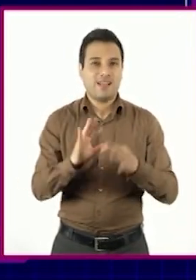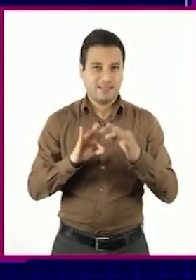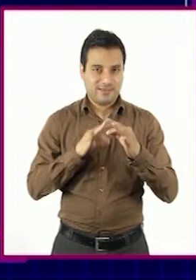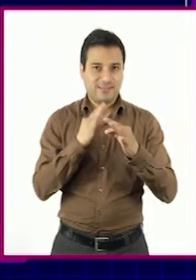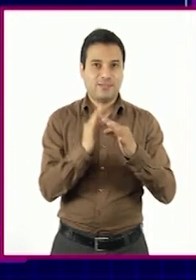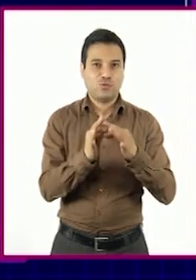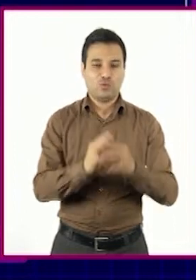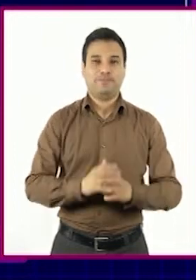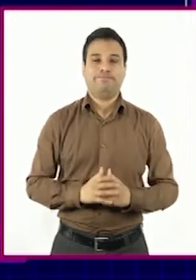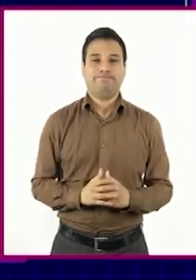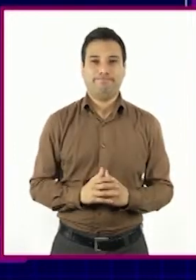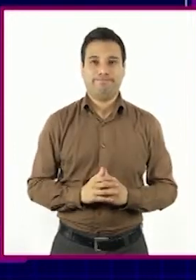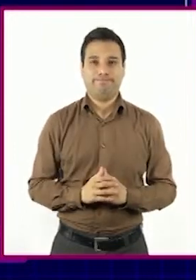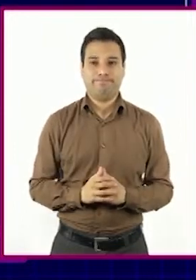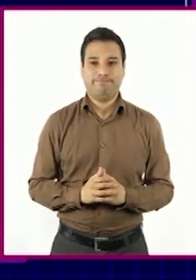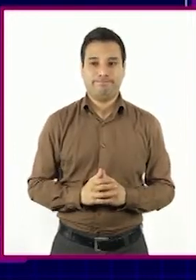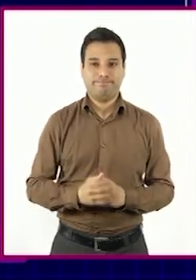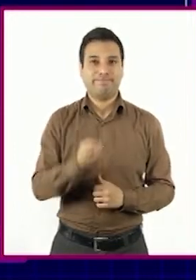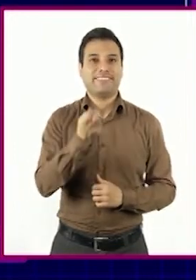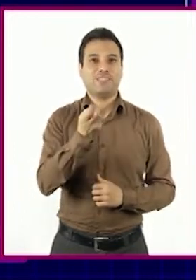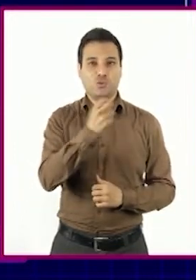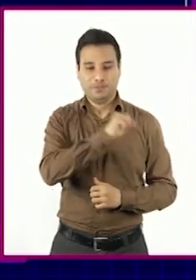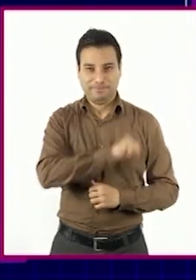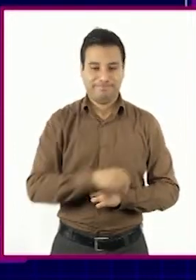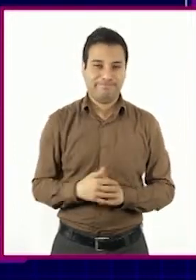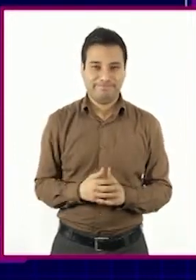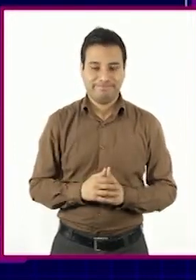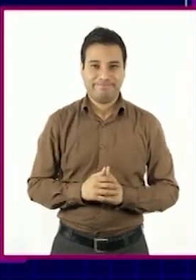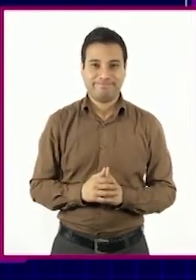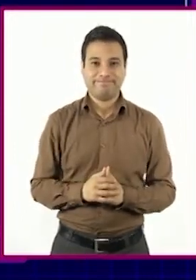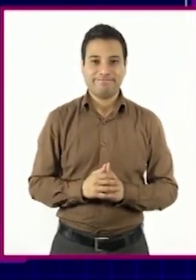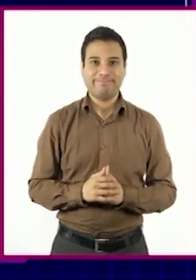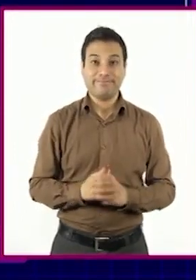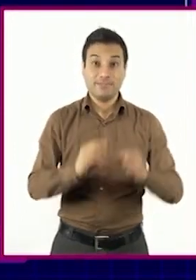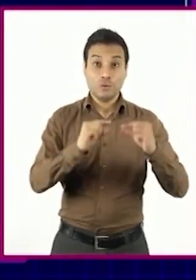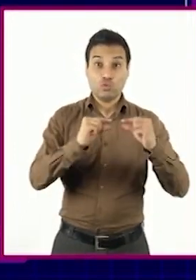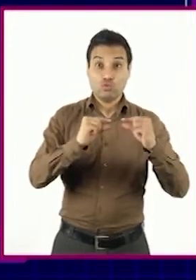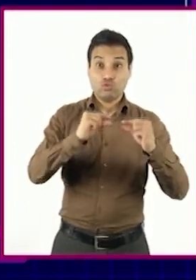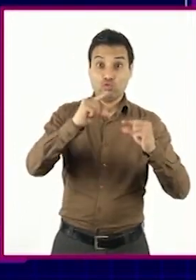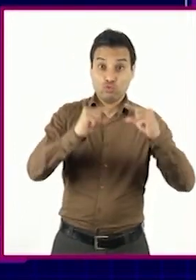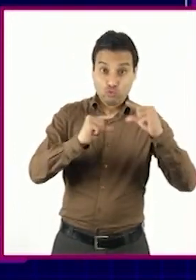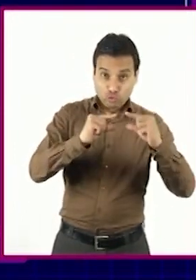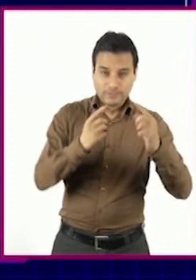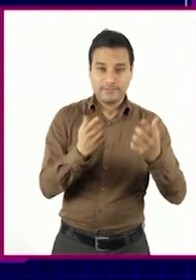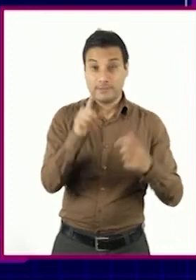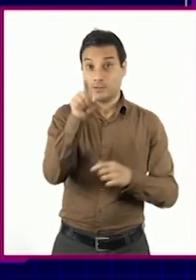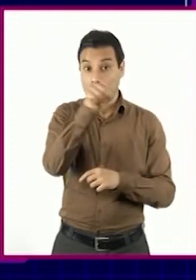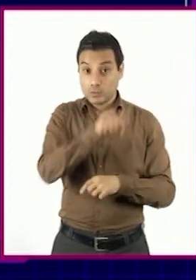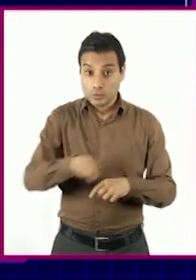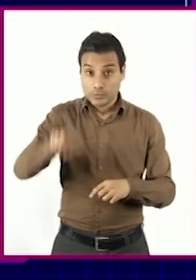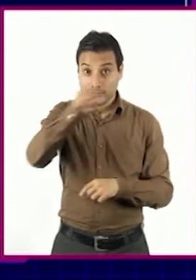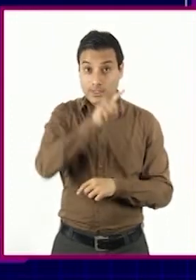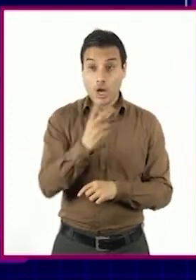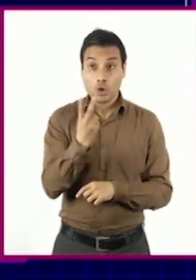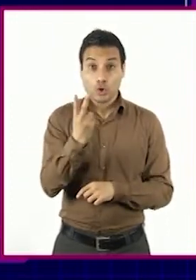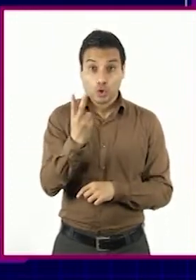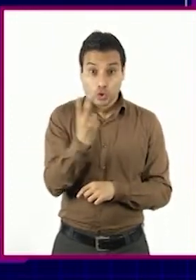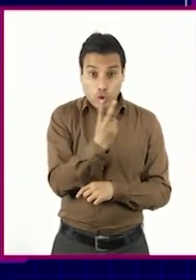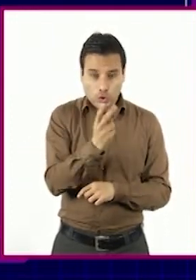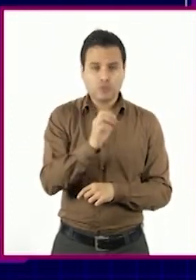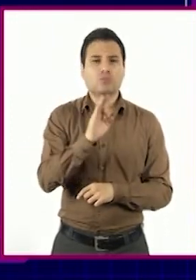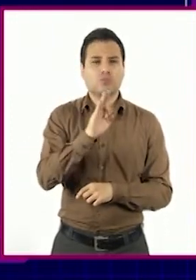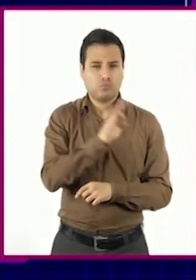categoría del grupo. Así es, Daniel. En las dos gráficas se aprecian las diferentes formas de representar los datos